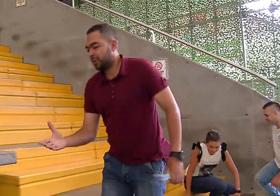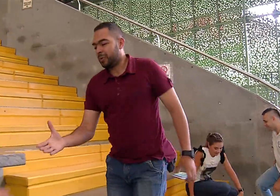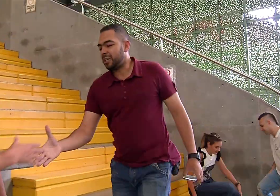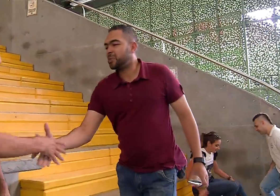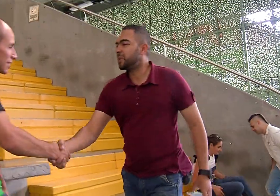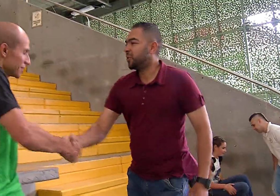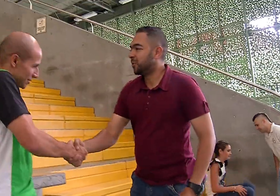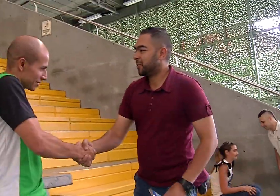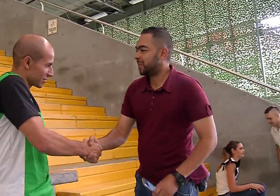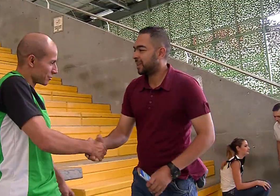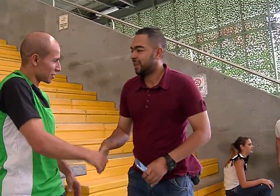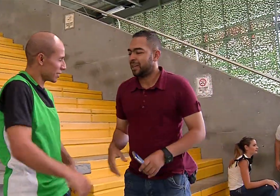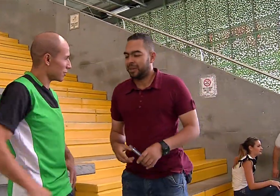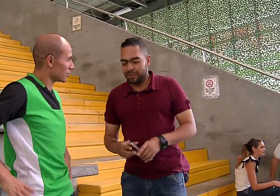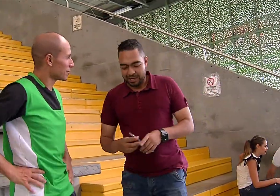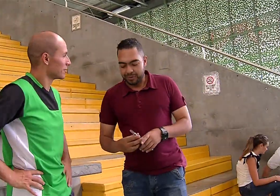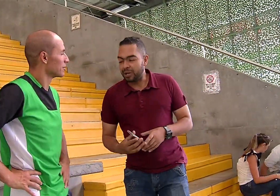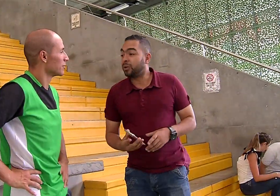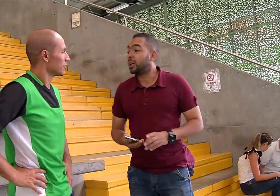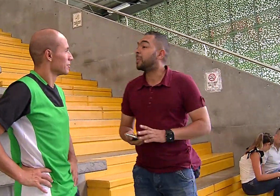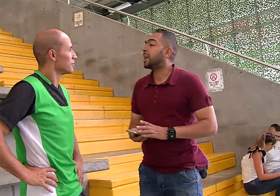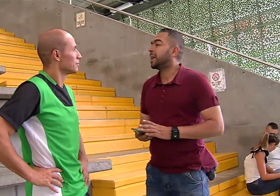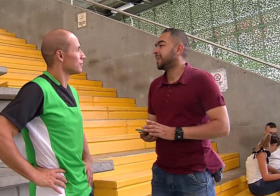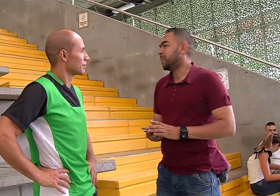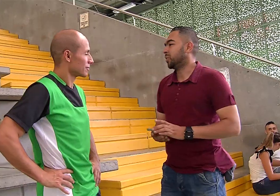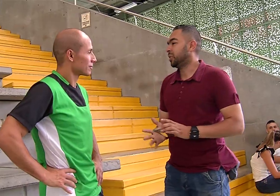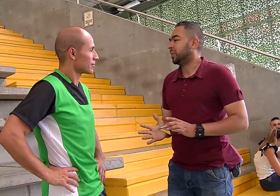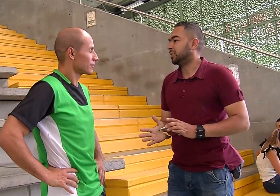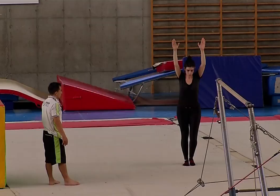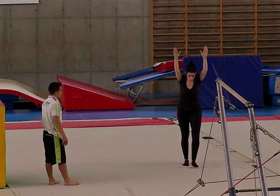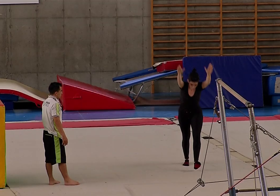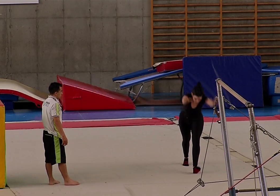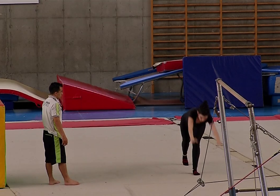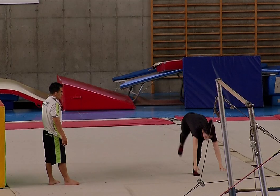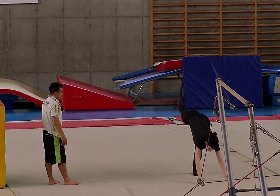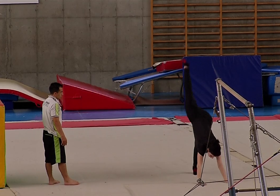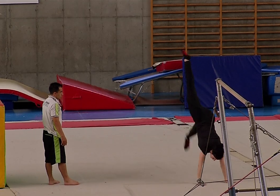Leonardo, ¿cómo estás? ¿Bien o no? Bien, una notica para la guía deportiva.